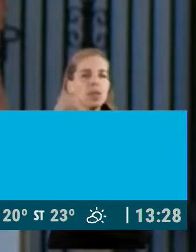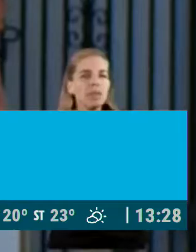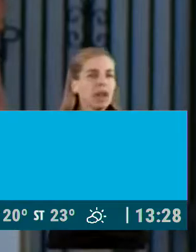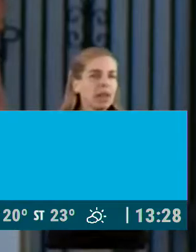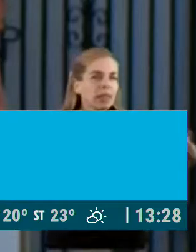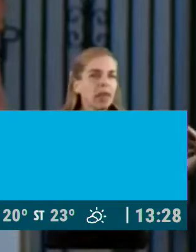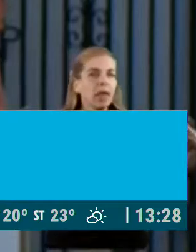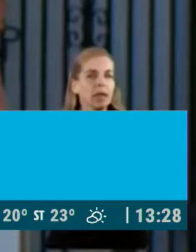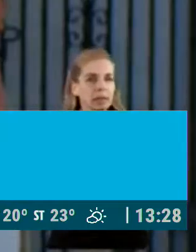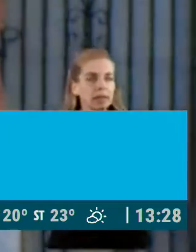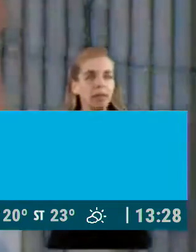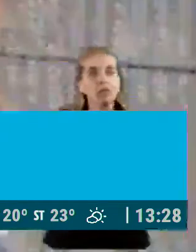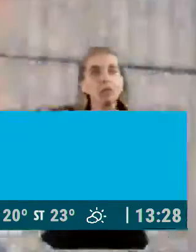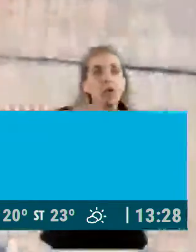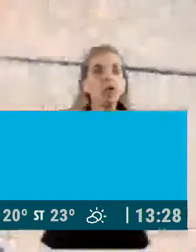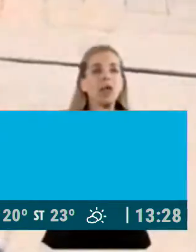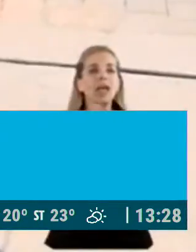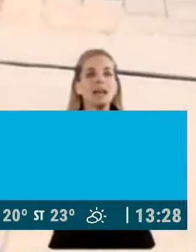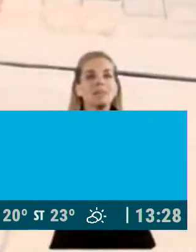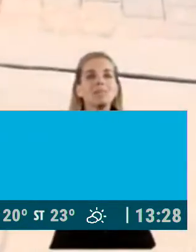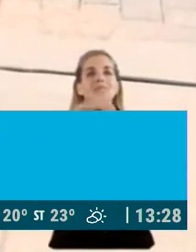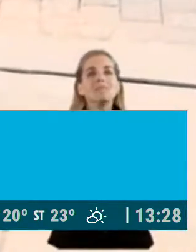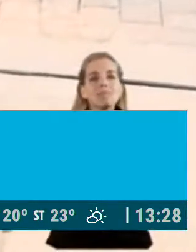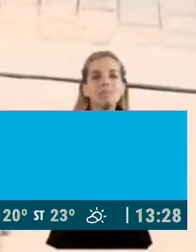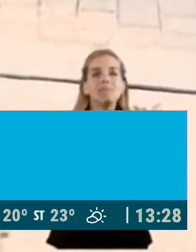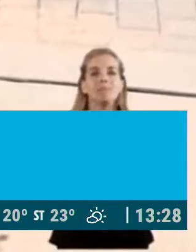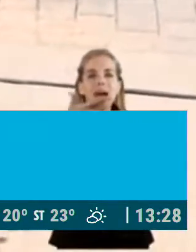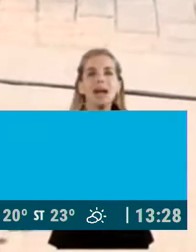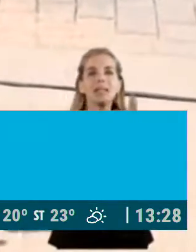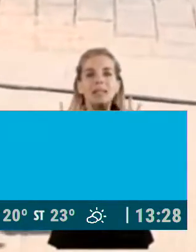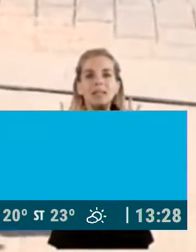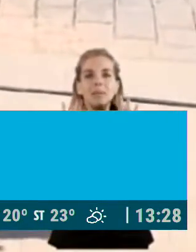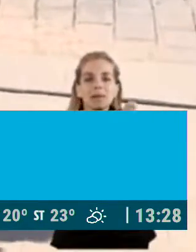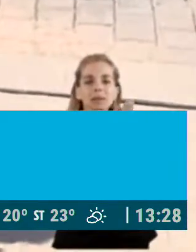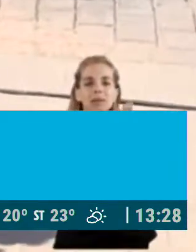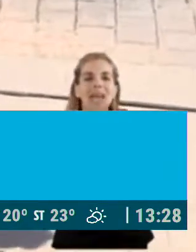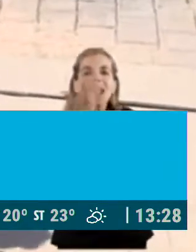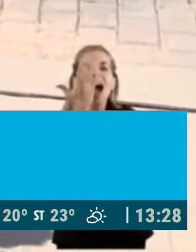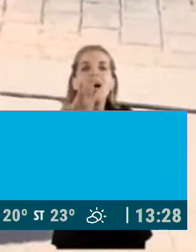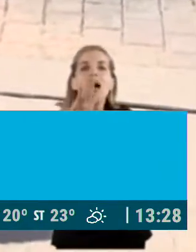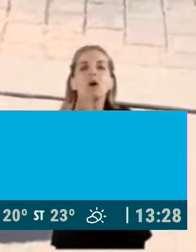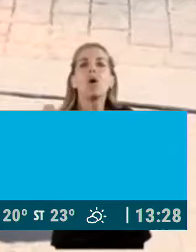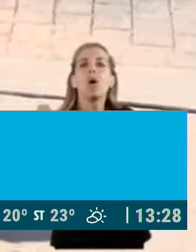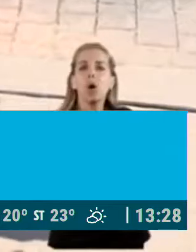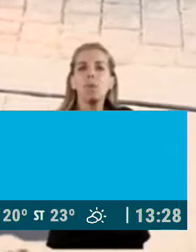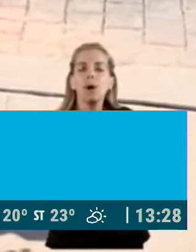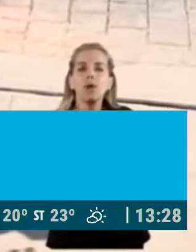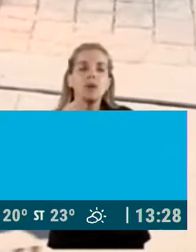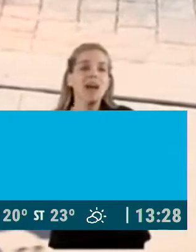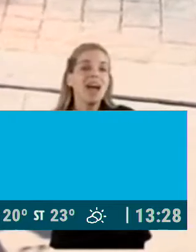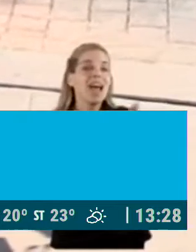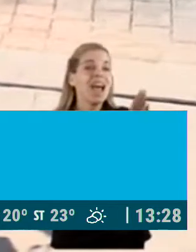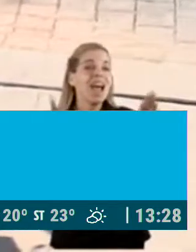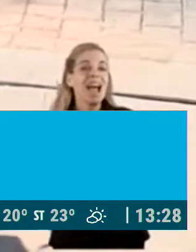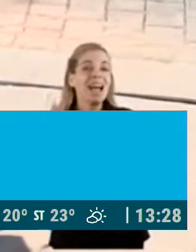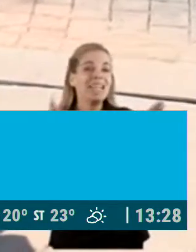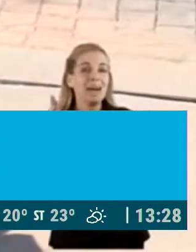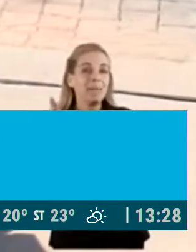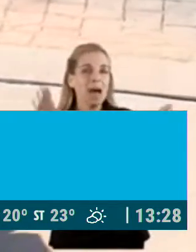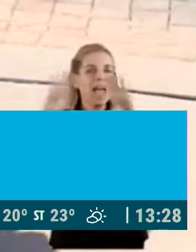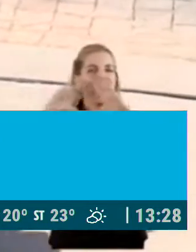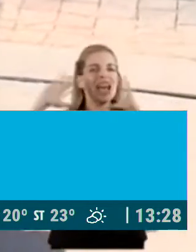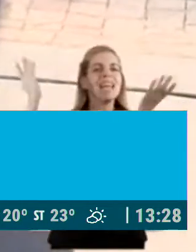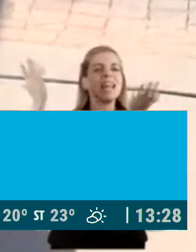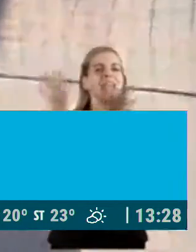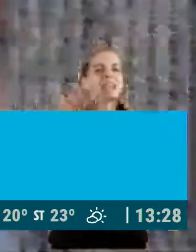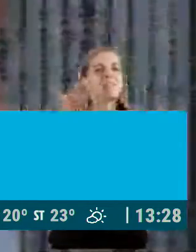todas querían intervenir. Nacimos como nación en una época del mundo en el que la